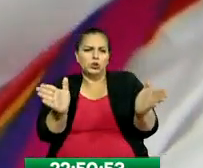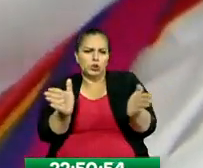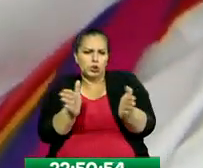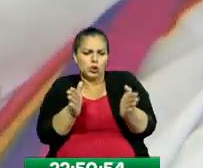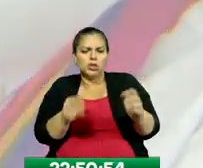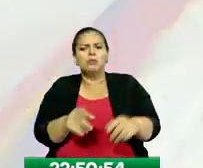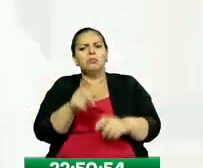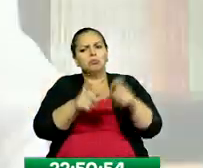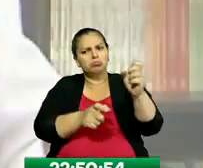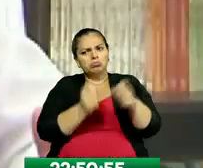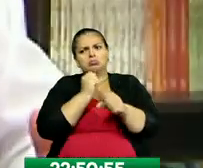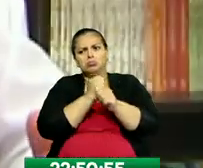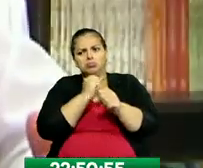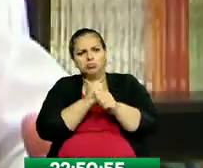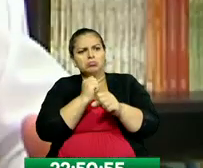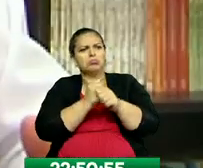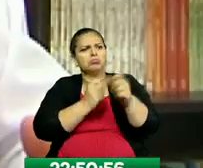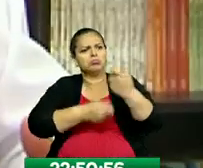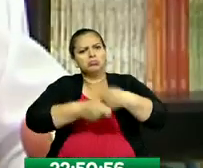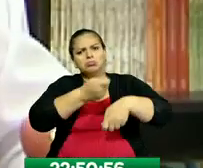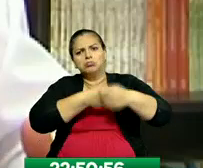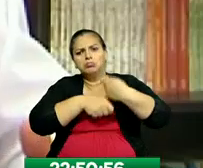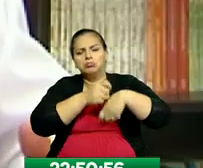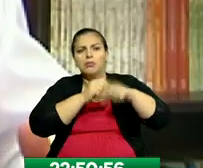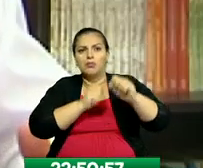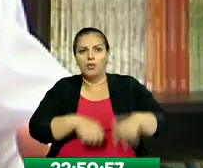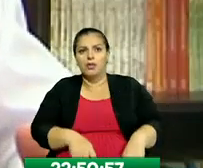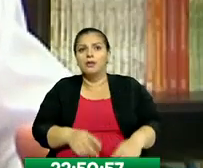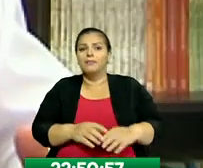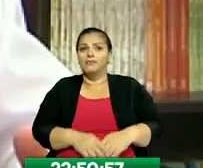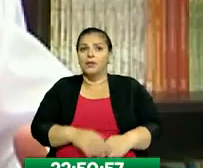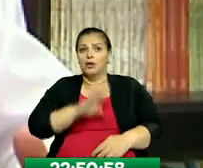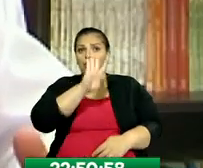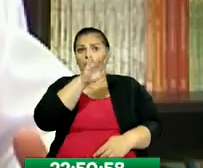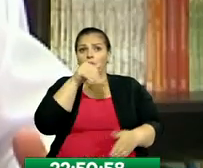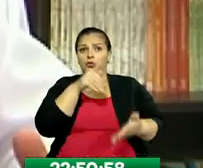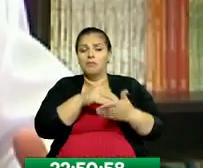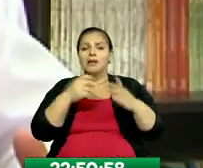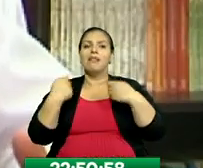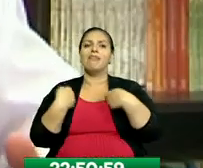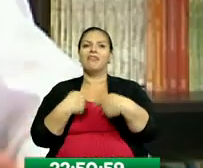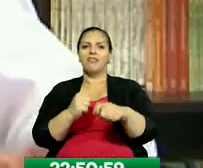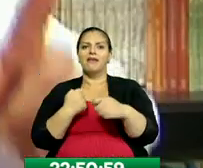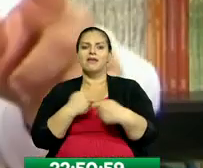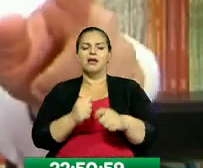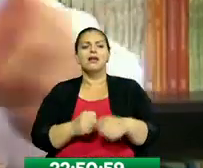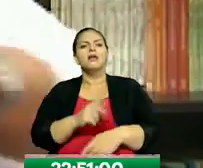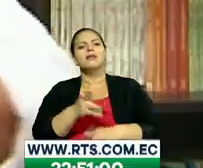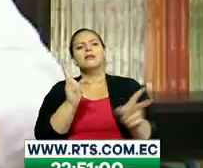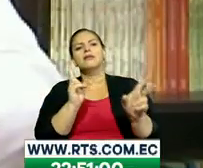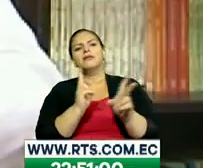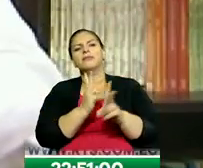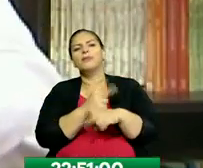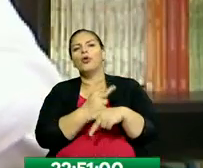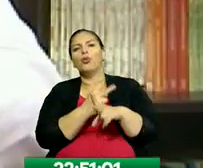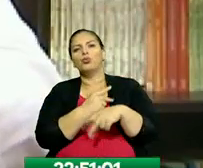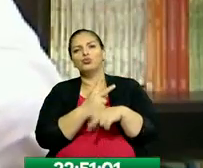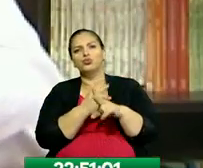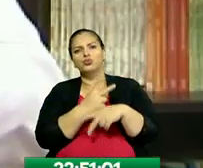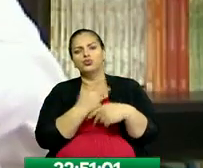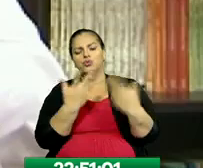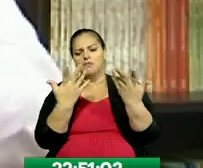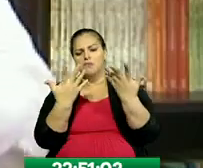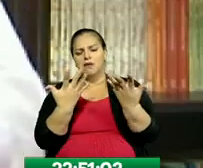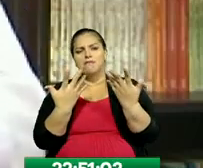del Guayas. 4.000 talleres de producción artesanal especializados